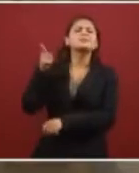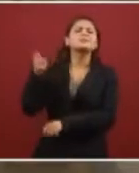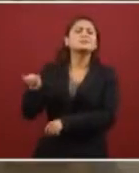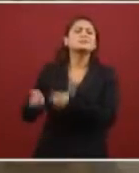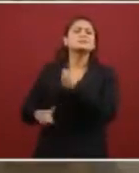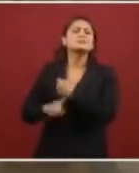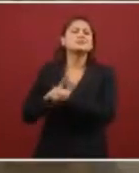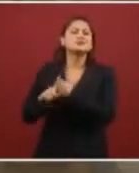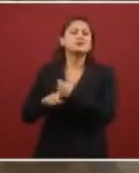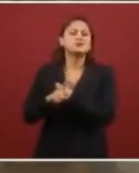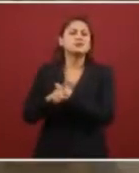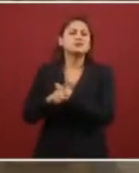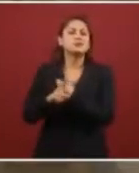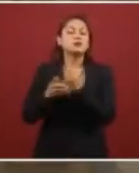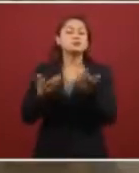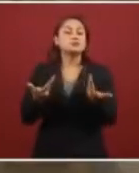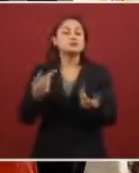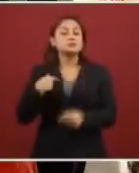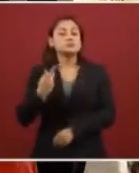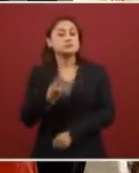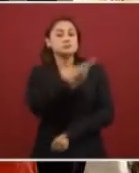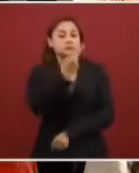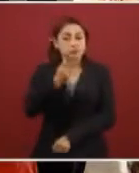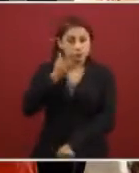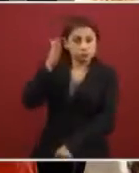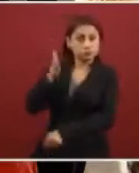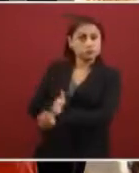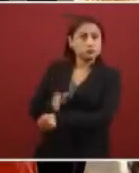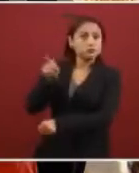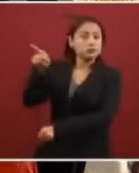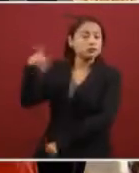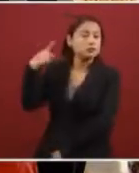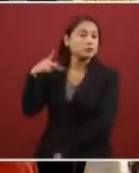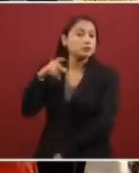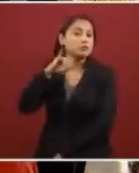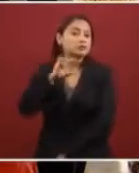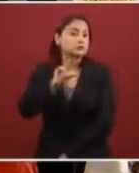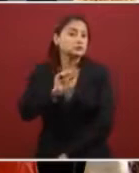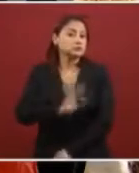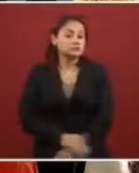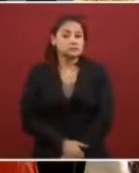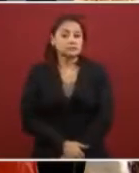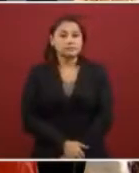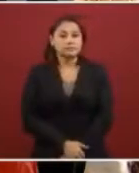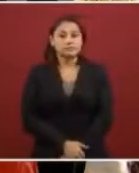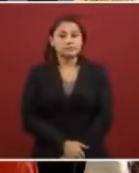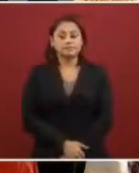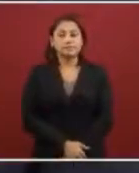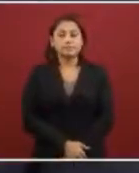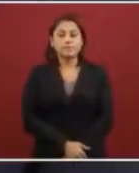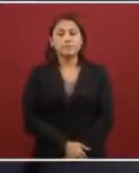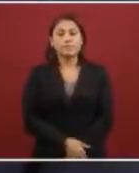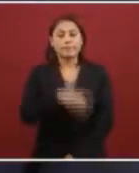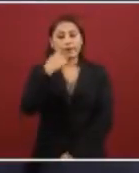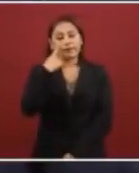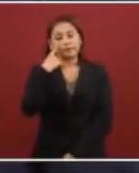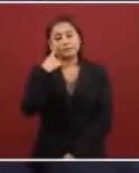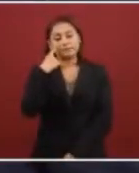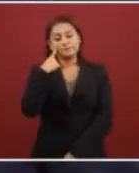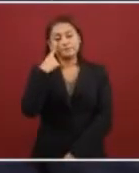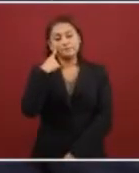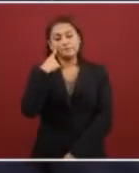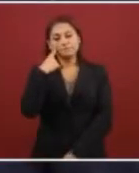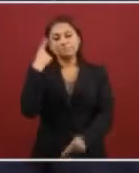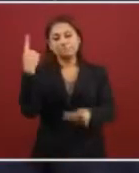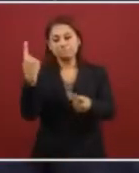de la justicia a Puebla. Will the hand of justice be going to Mire, Puebla? En todos, todos los in casos, all cases,